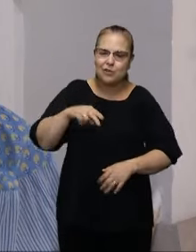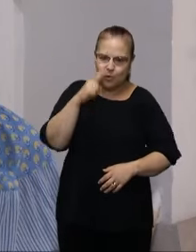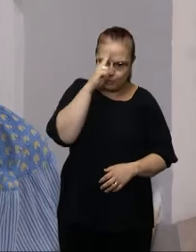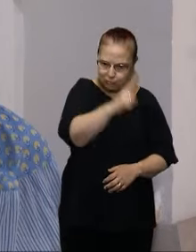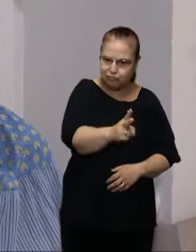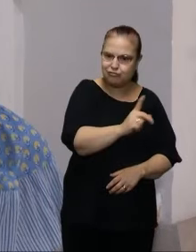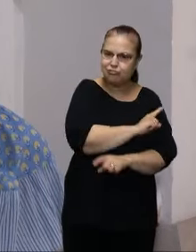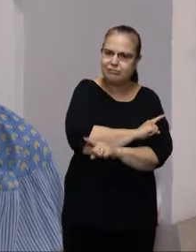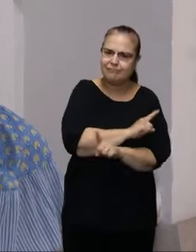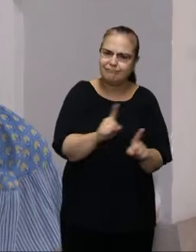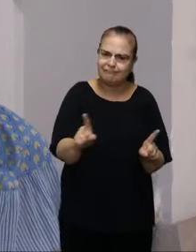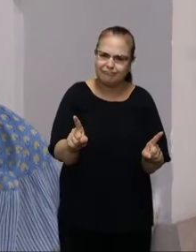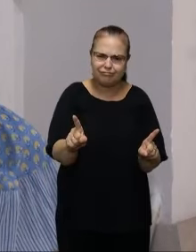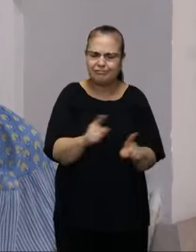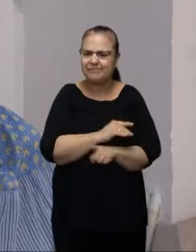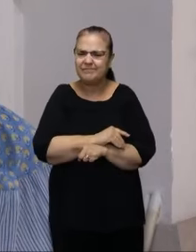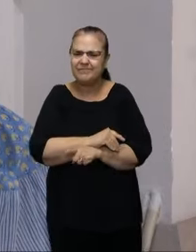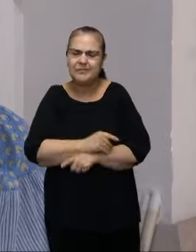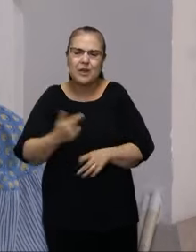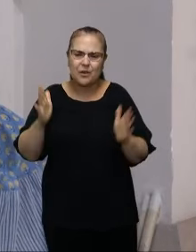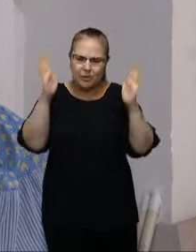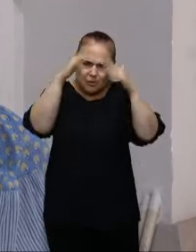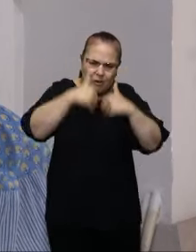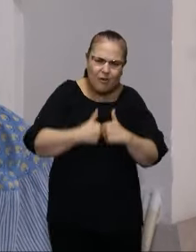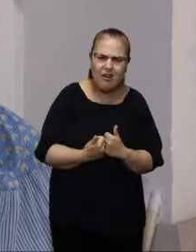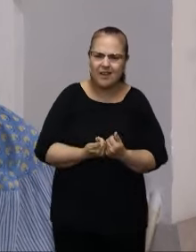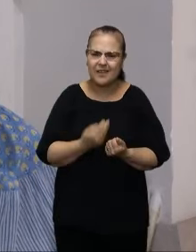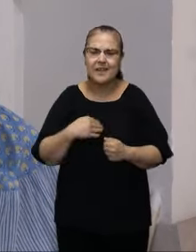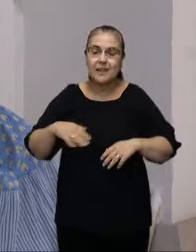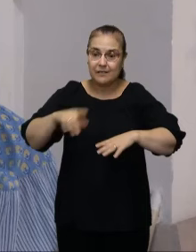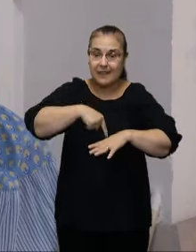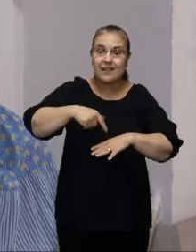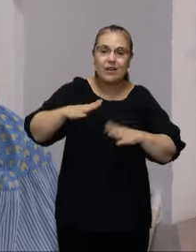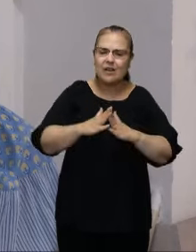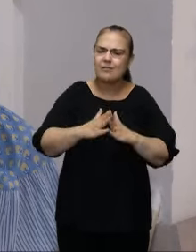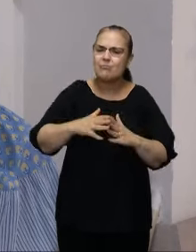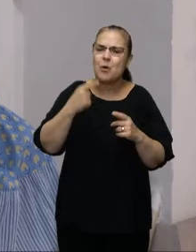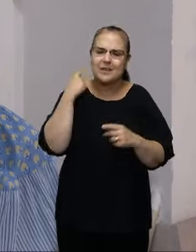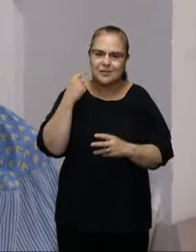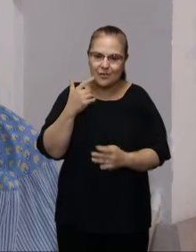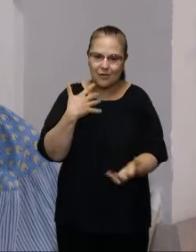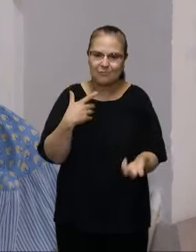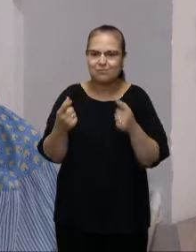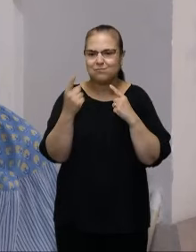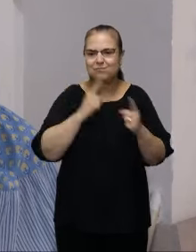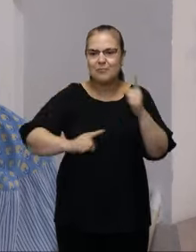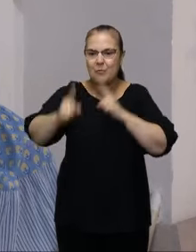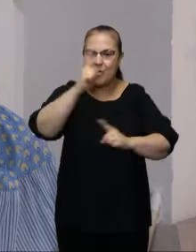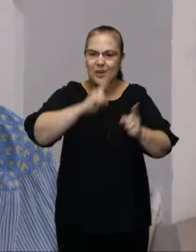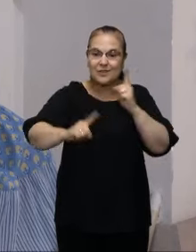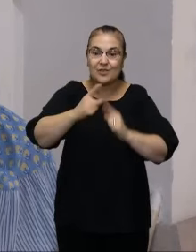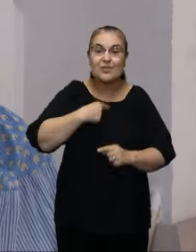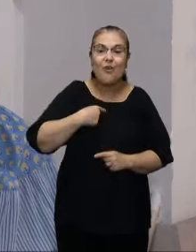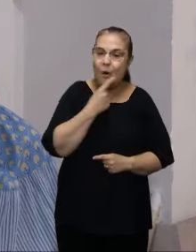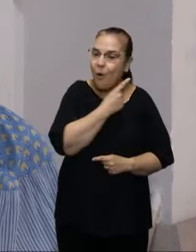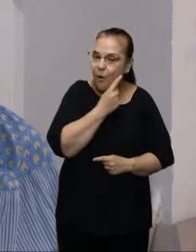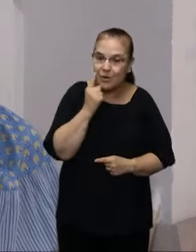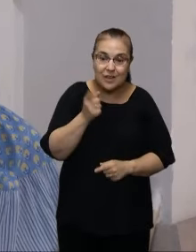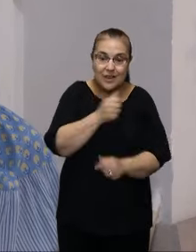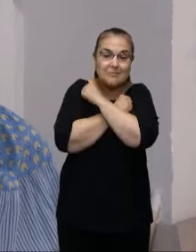santuario, el baluarte del que estáis orgullosos, encanto de vuestros ojos, esperanza de vuestra